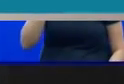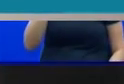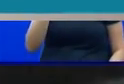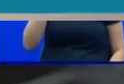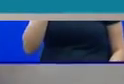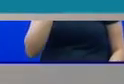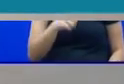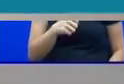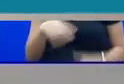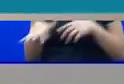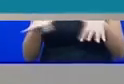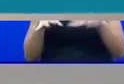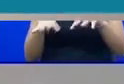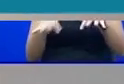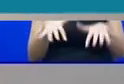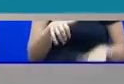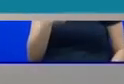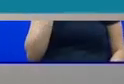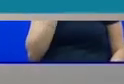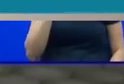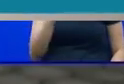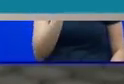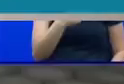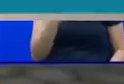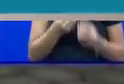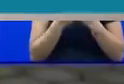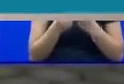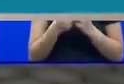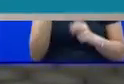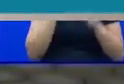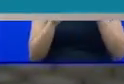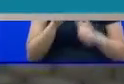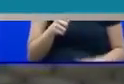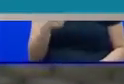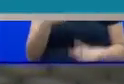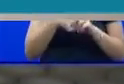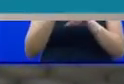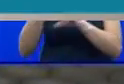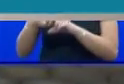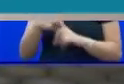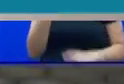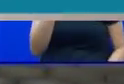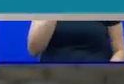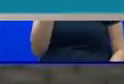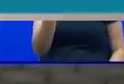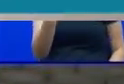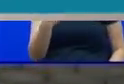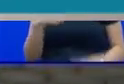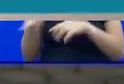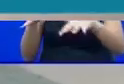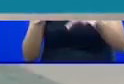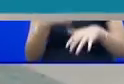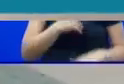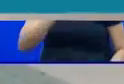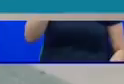el tsunami, ¿no? Que, como bien vos decís, es una zona increíblemente turística, y cuando sucedió